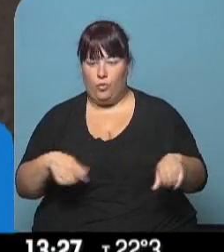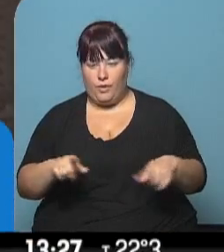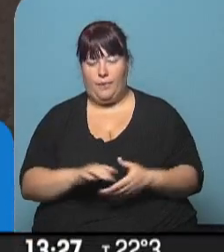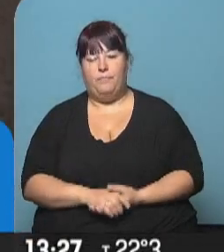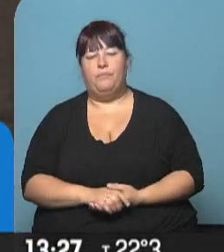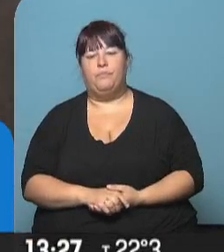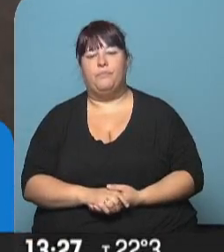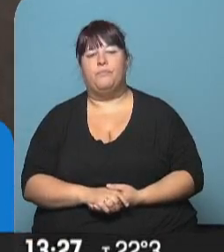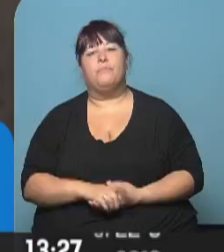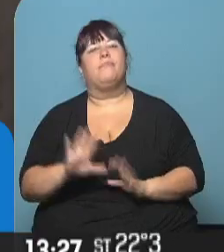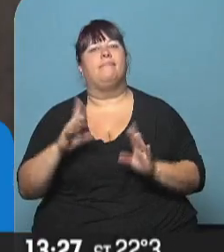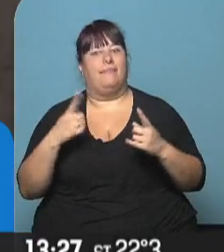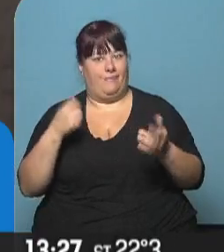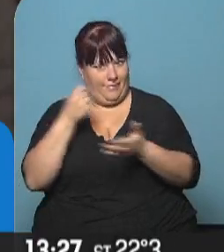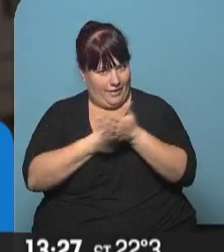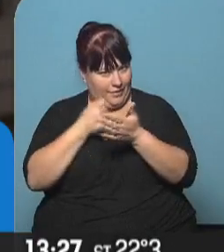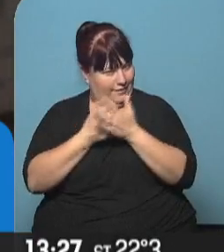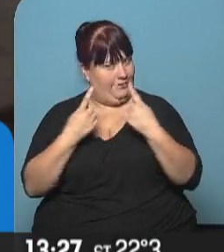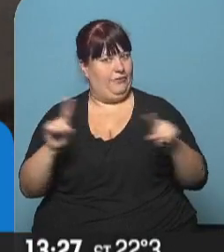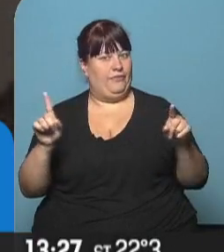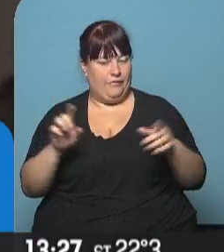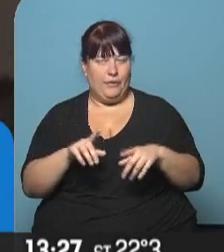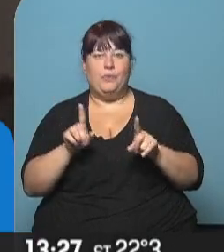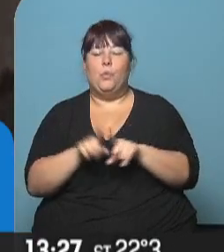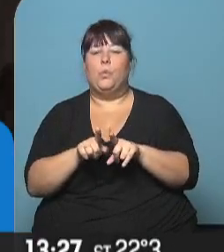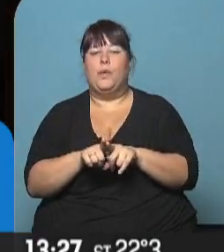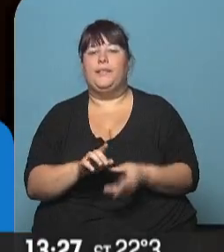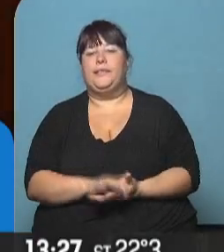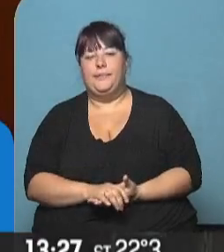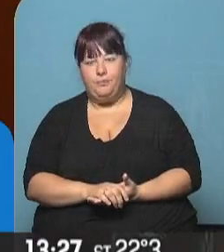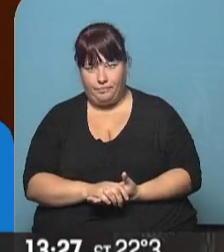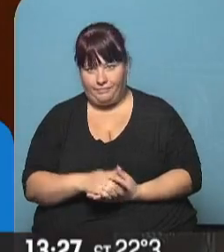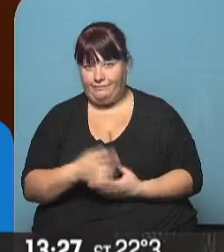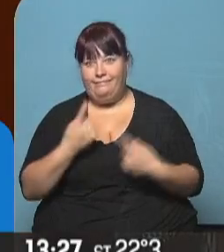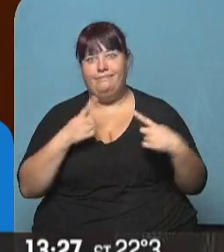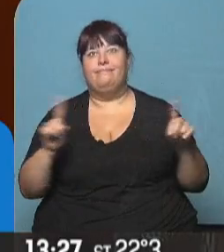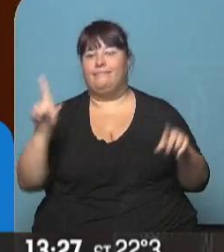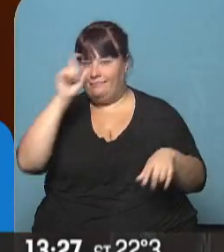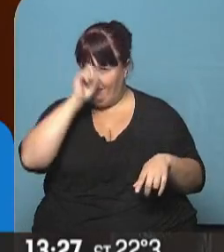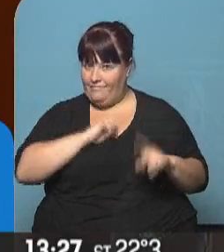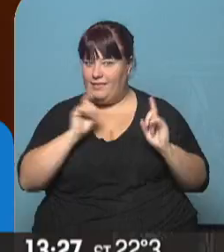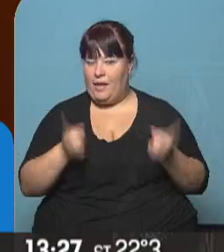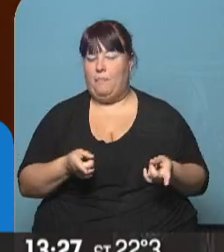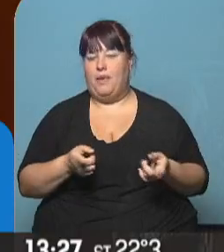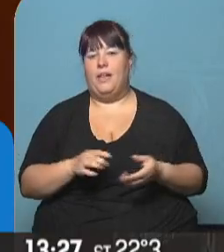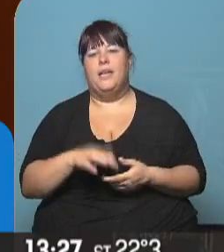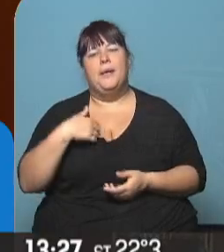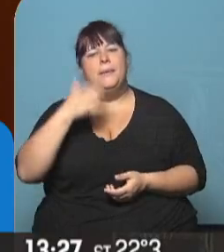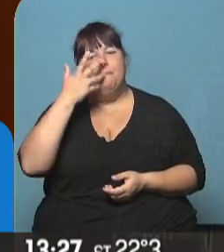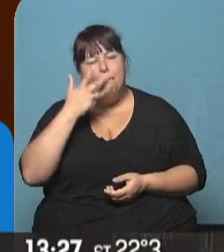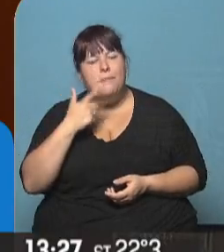Es desafiante, es una osadía también. Me